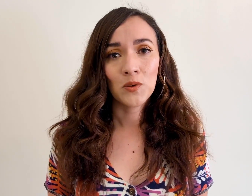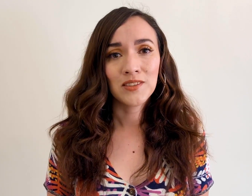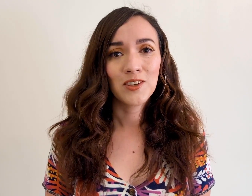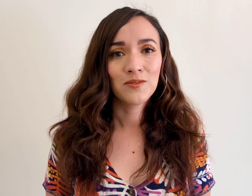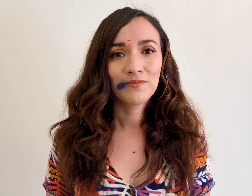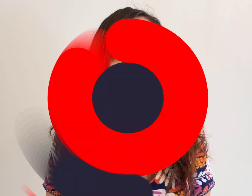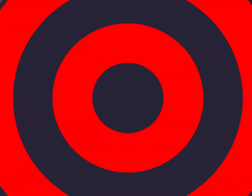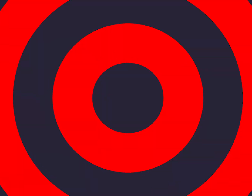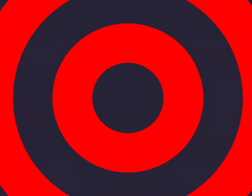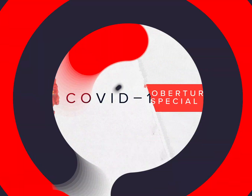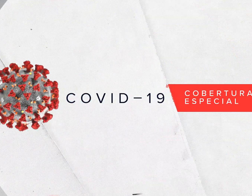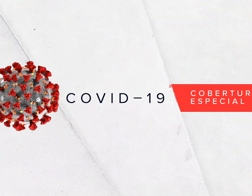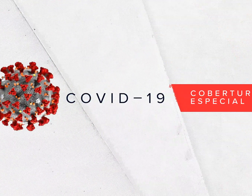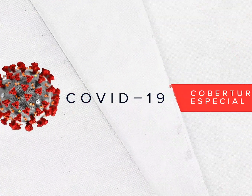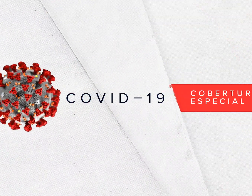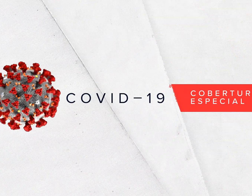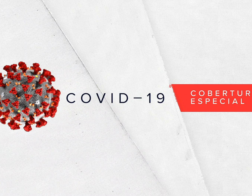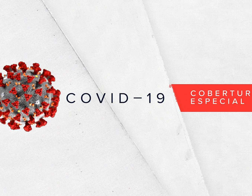por qué pasó esto.